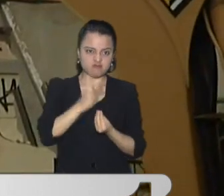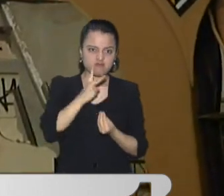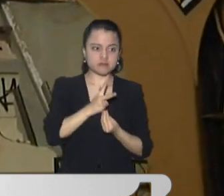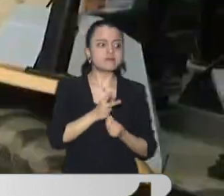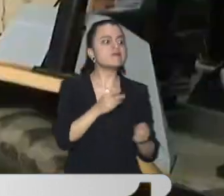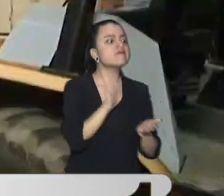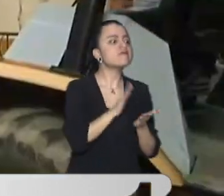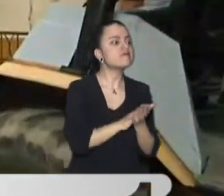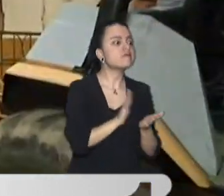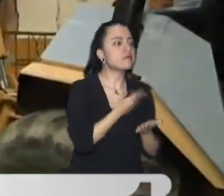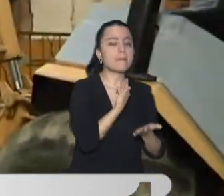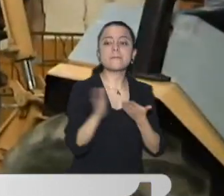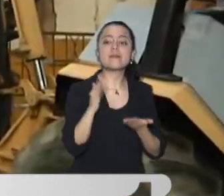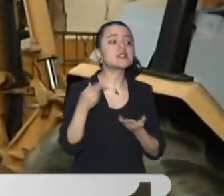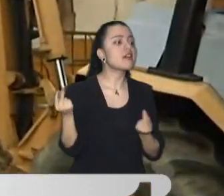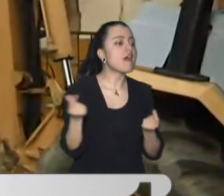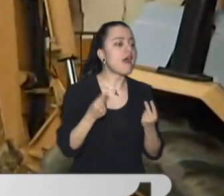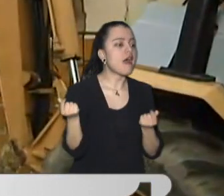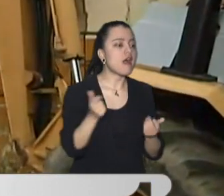el consumo.